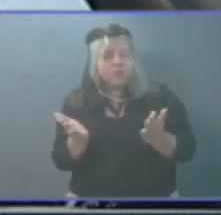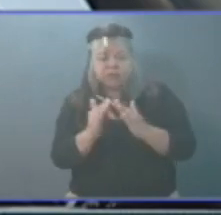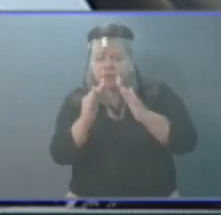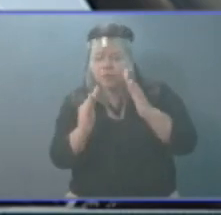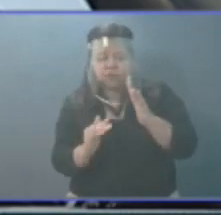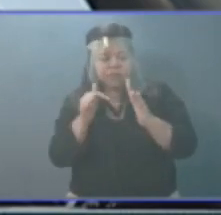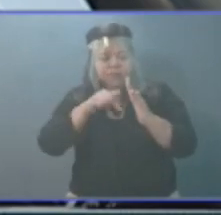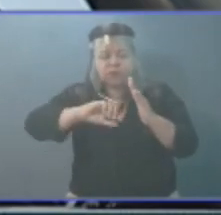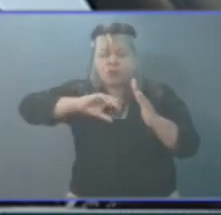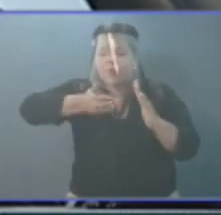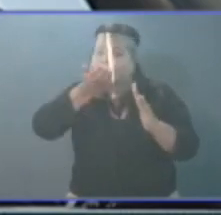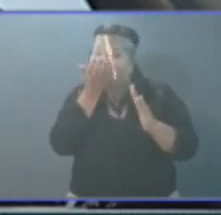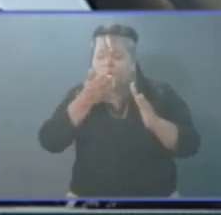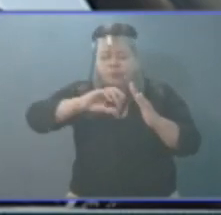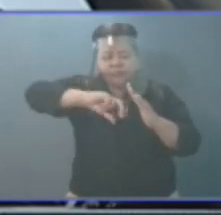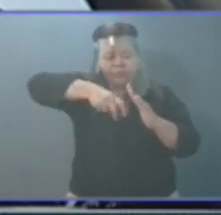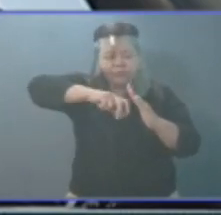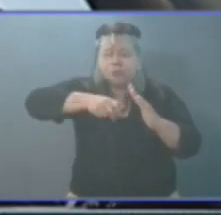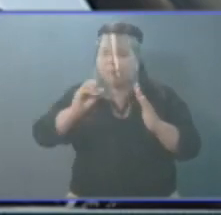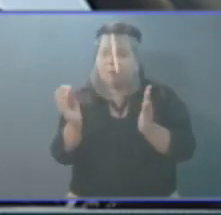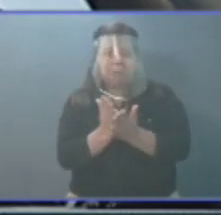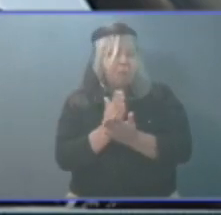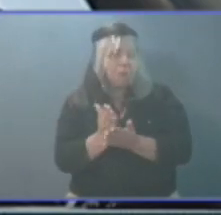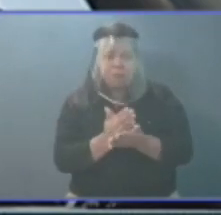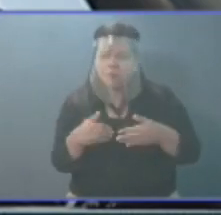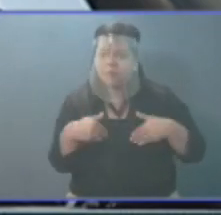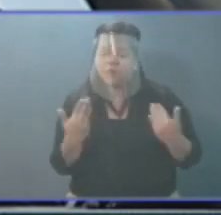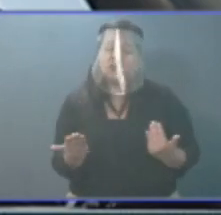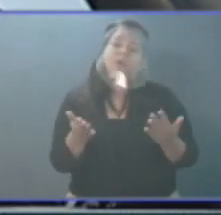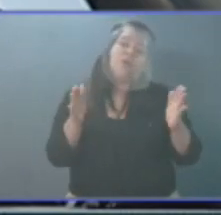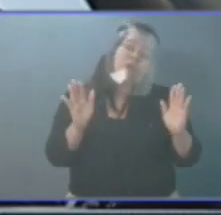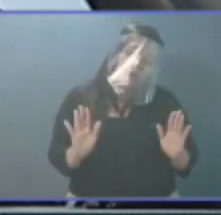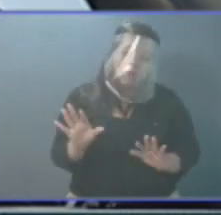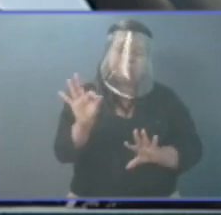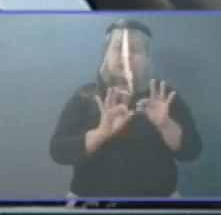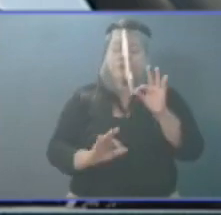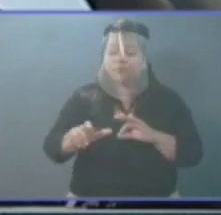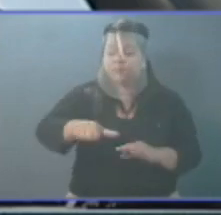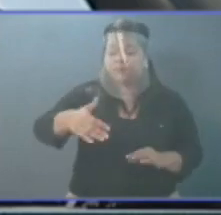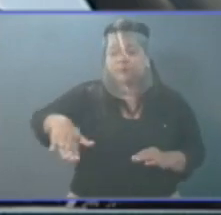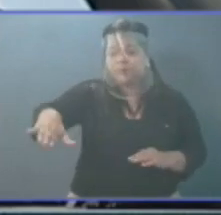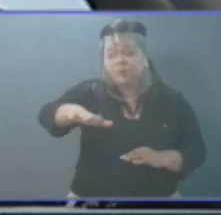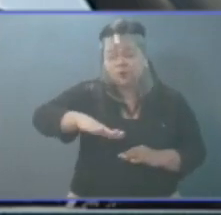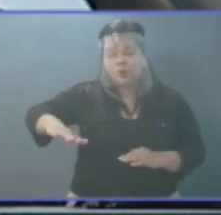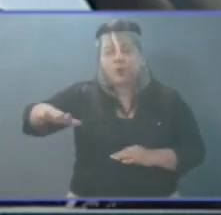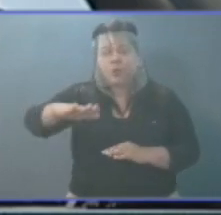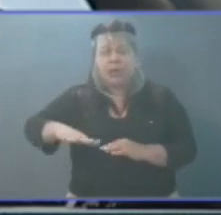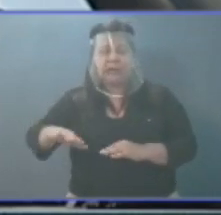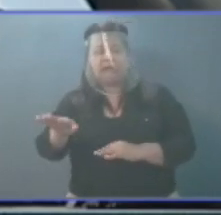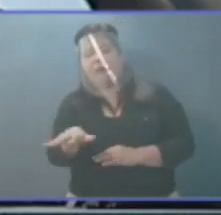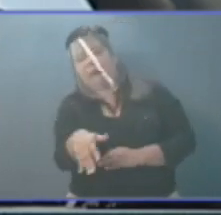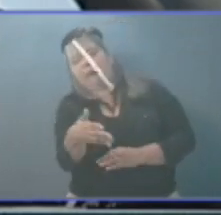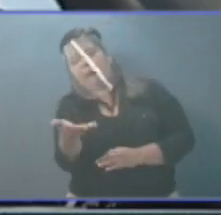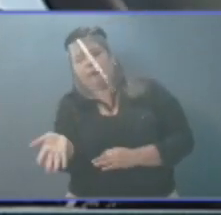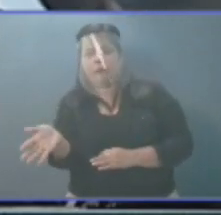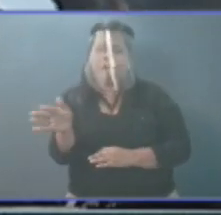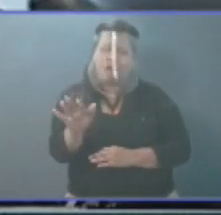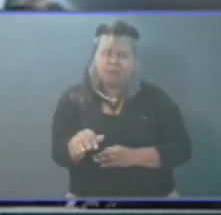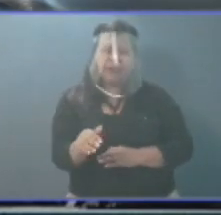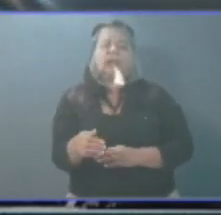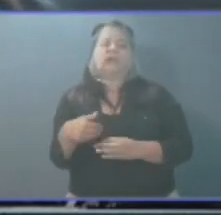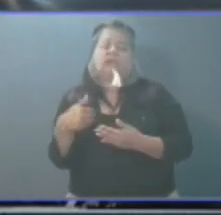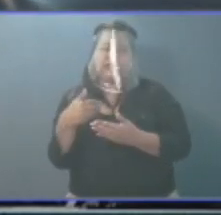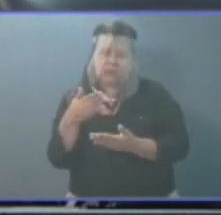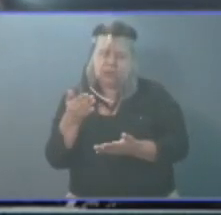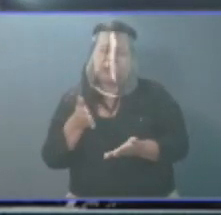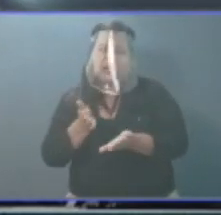de agua potable y en los lugares donde se recibe de manera irregular, así como en los centros de salud y los centros de contención destinados